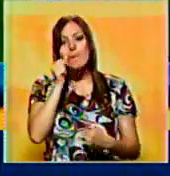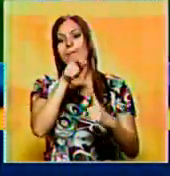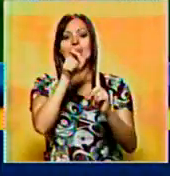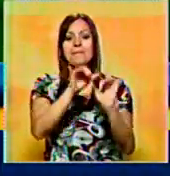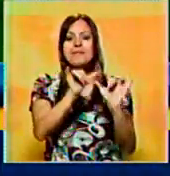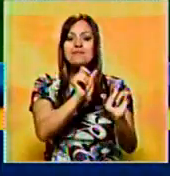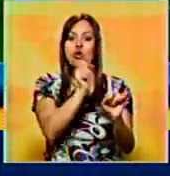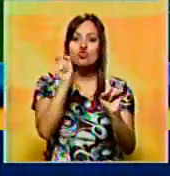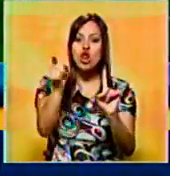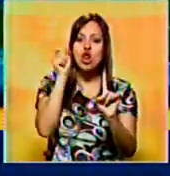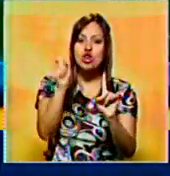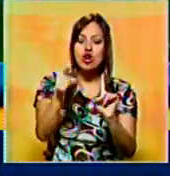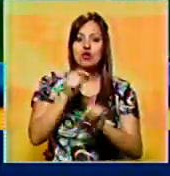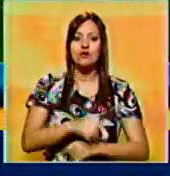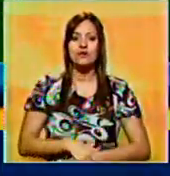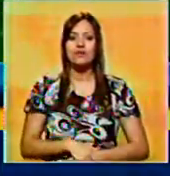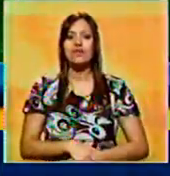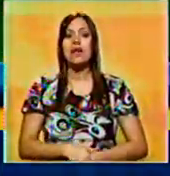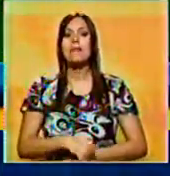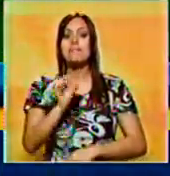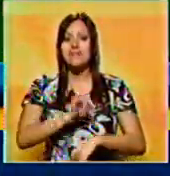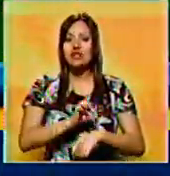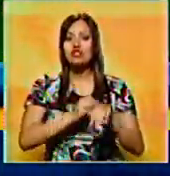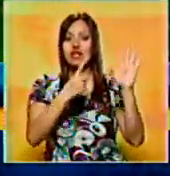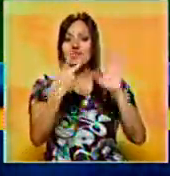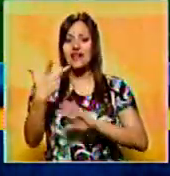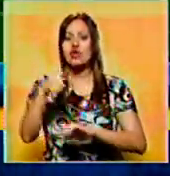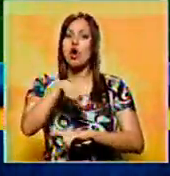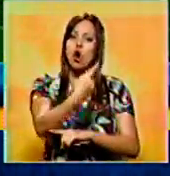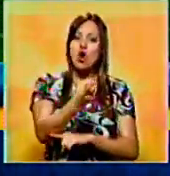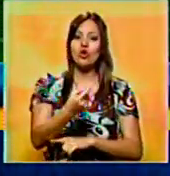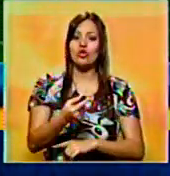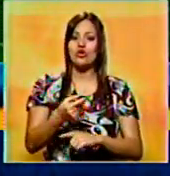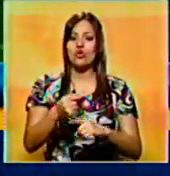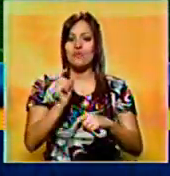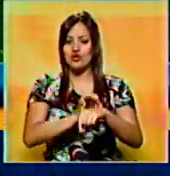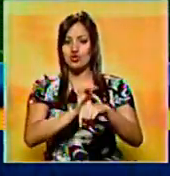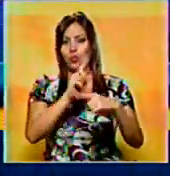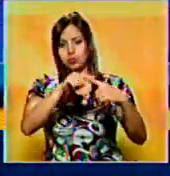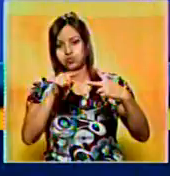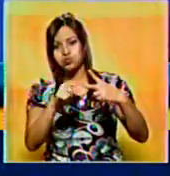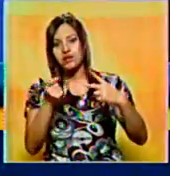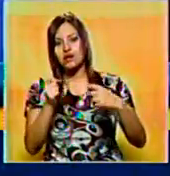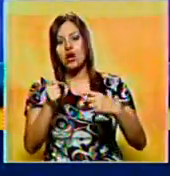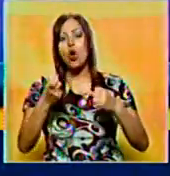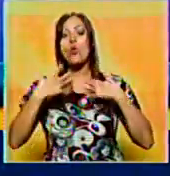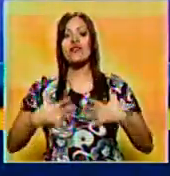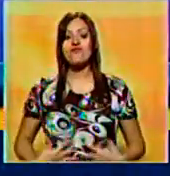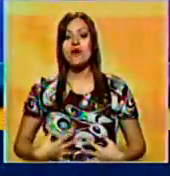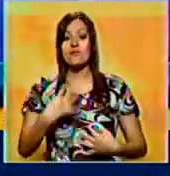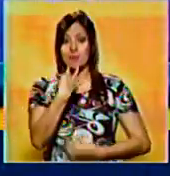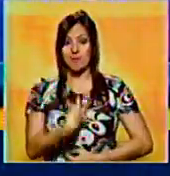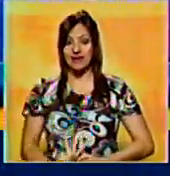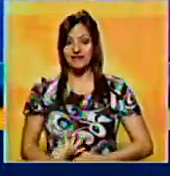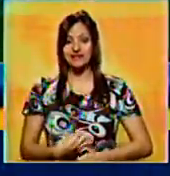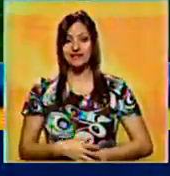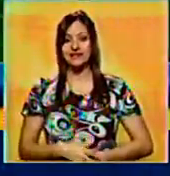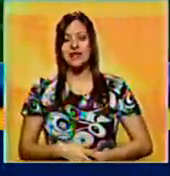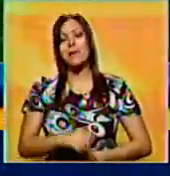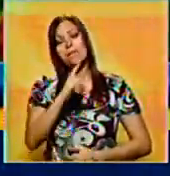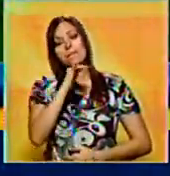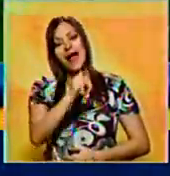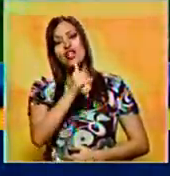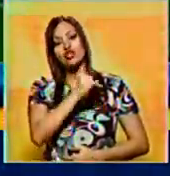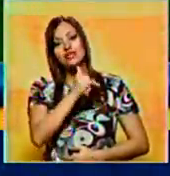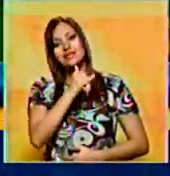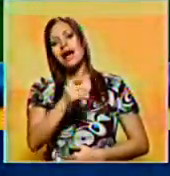minuto 44 y el segundo a los 63. Además, Xavi llegó a 700 partidos con un uniforme del Barça. La mala noticia para los azulgranas fue